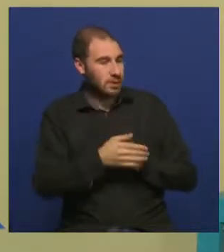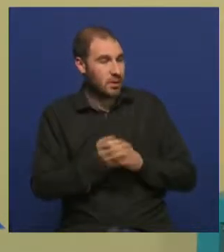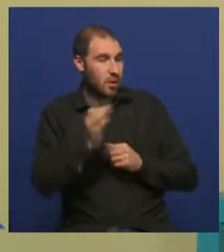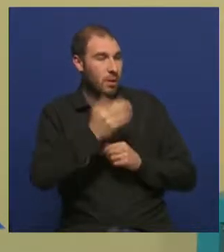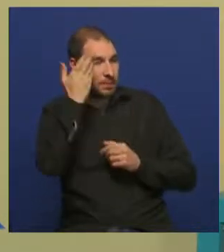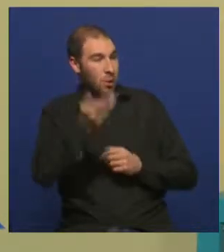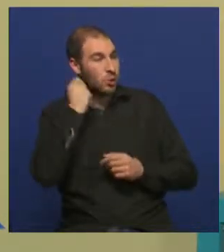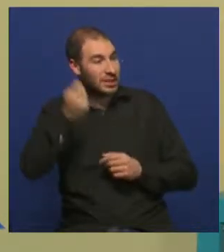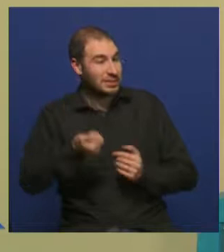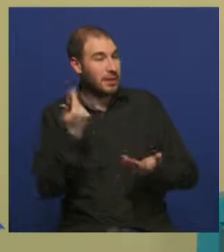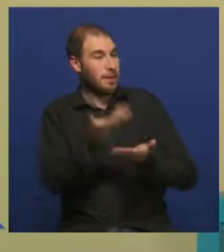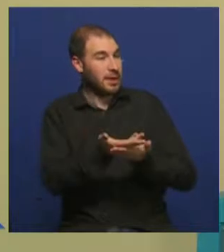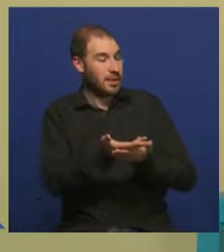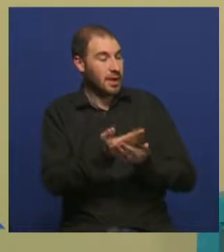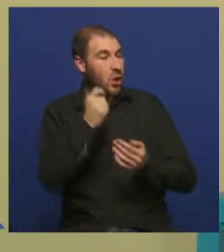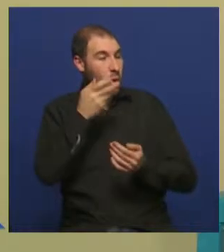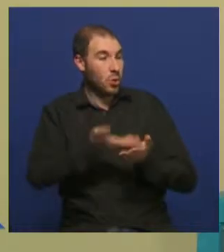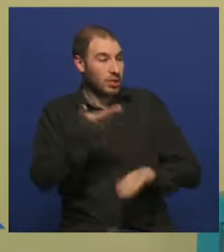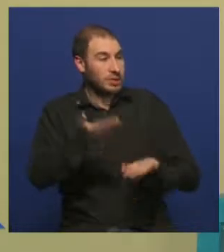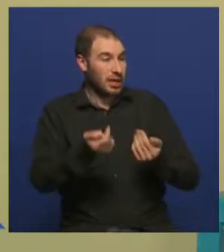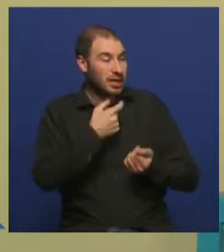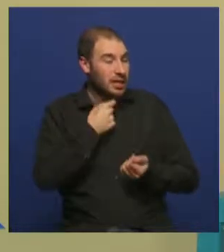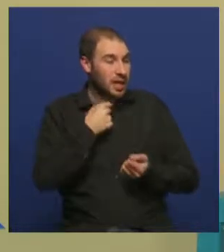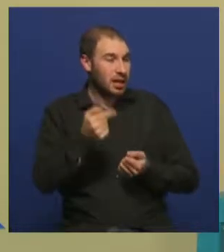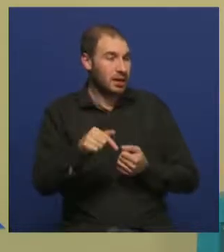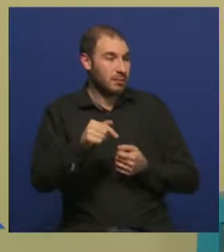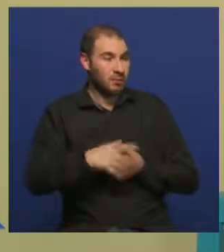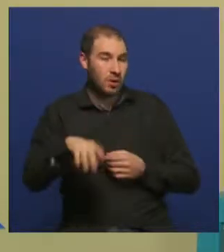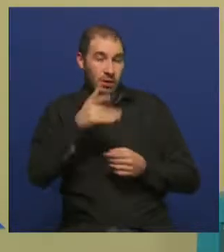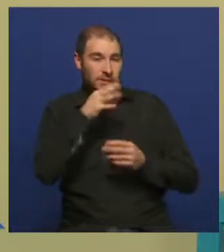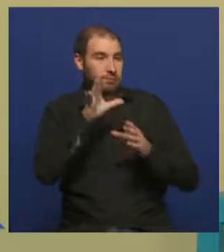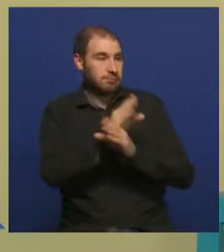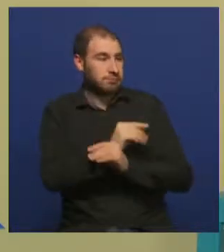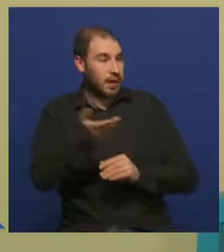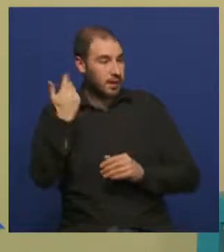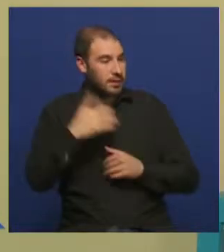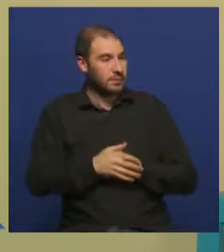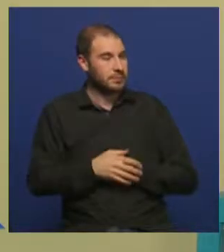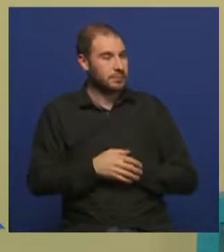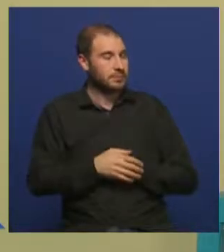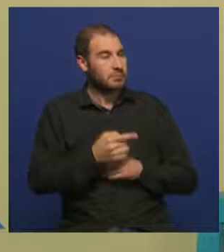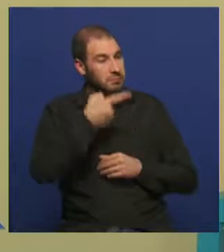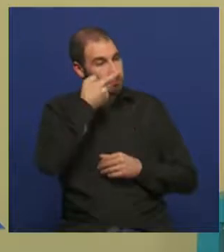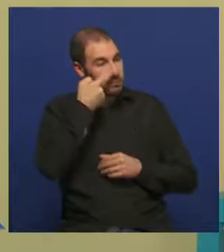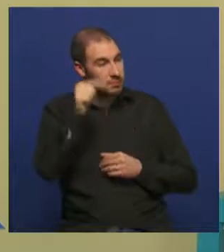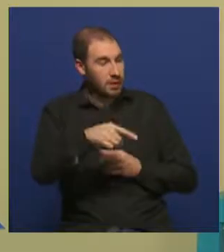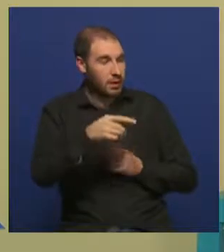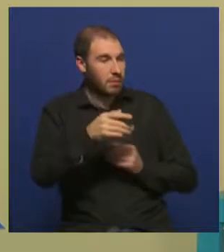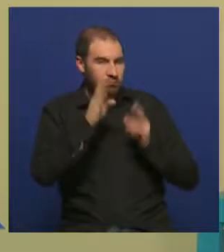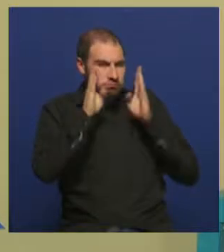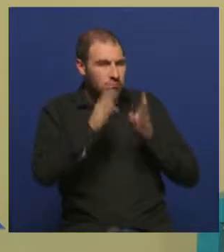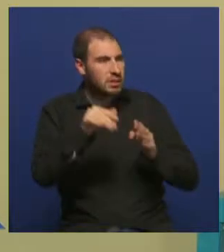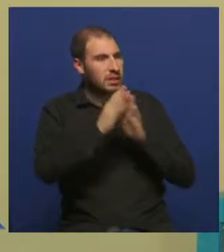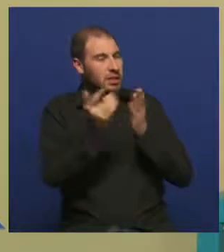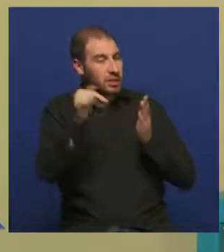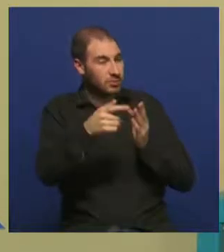figura de la justicia para buscar justicia en este sentido, y que estaban totalmente opacadas en ese momento. Interesante, enfocás en el